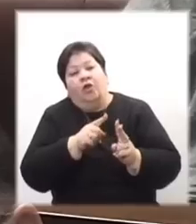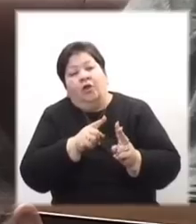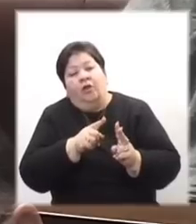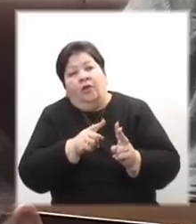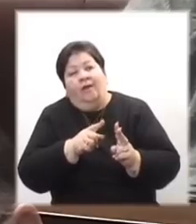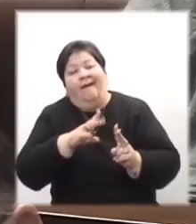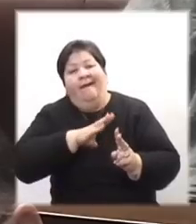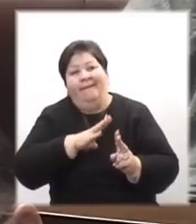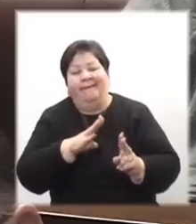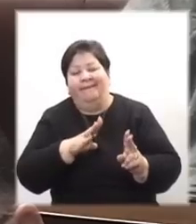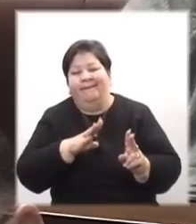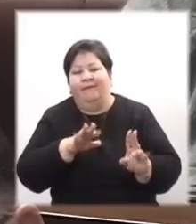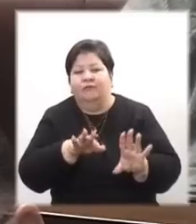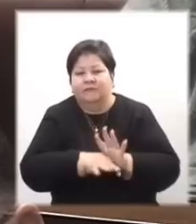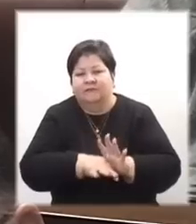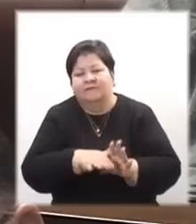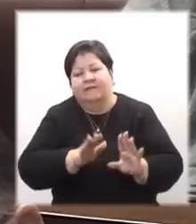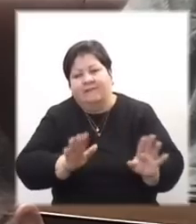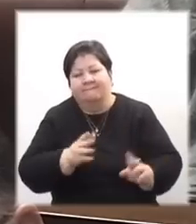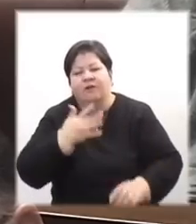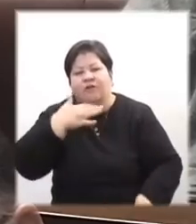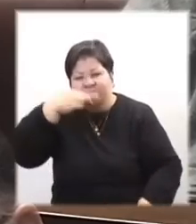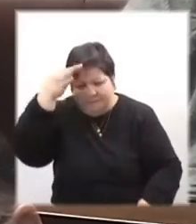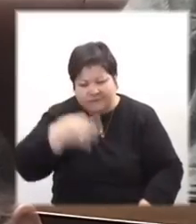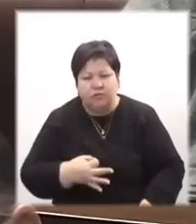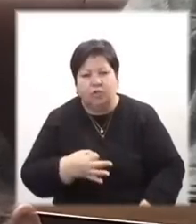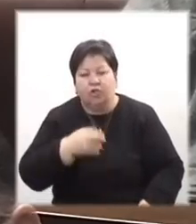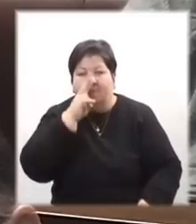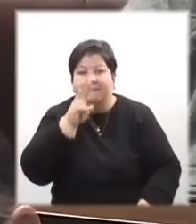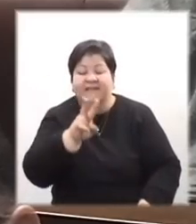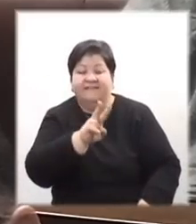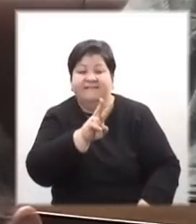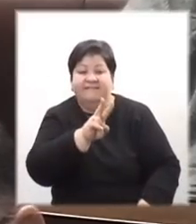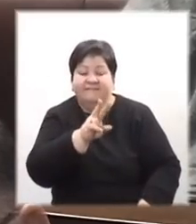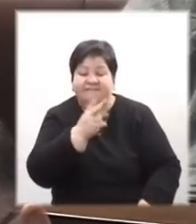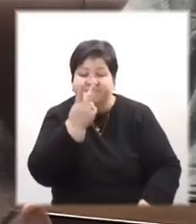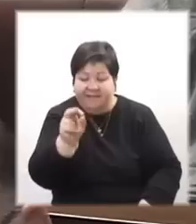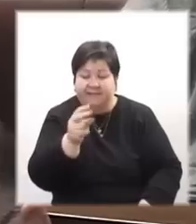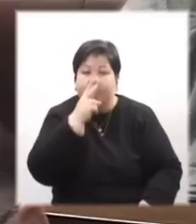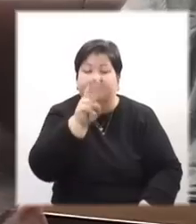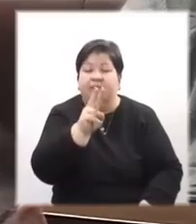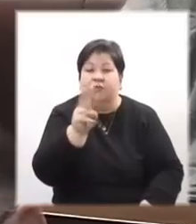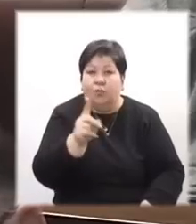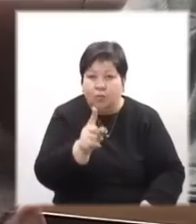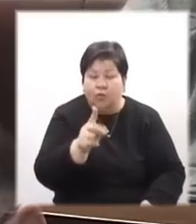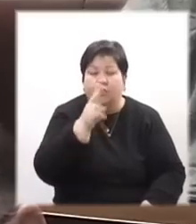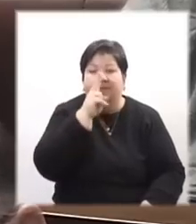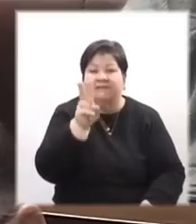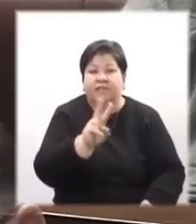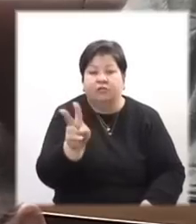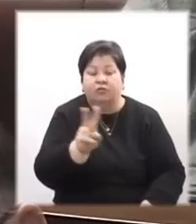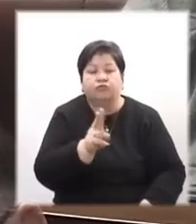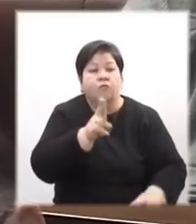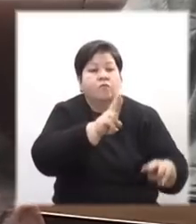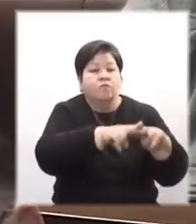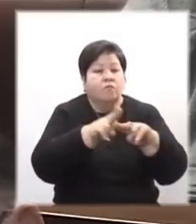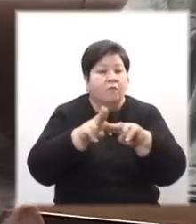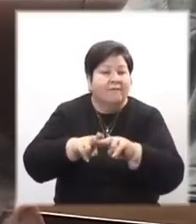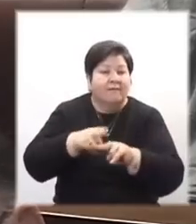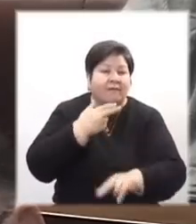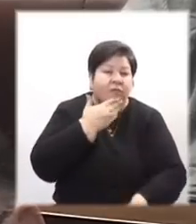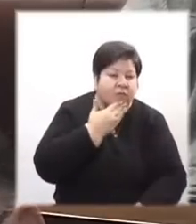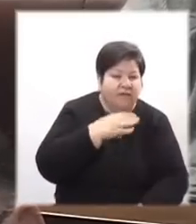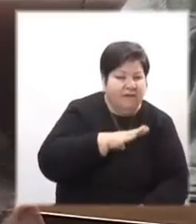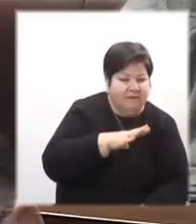es una confirmación, lo que decimos es que en el 2020, en el 2021 y en el 2022, las muertes dudosas en